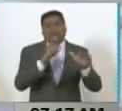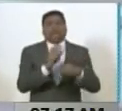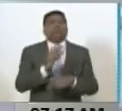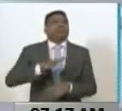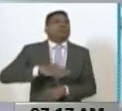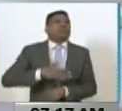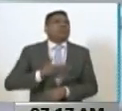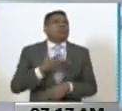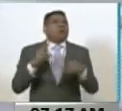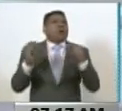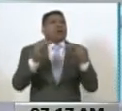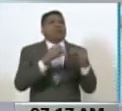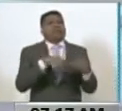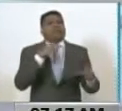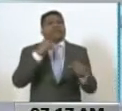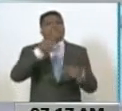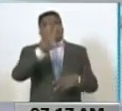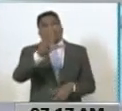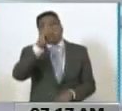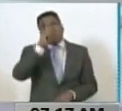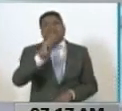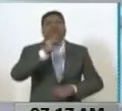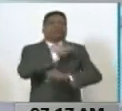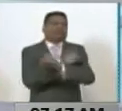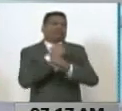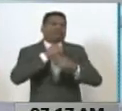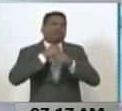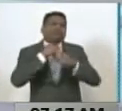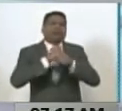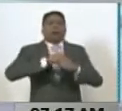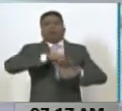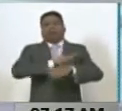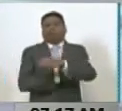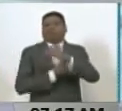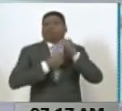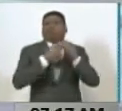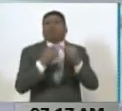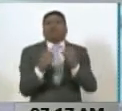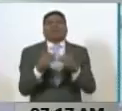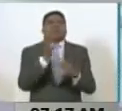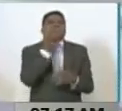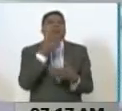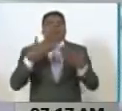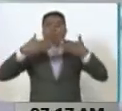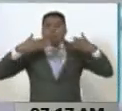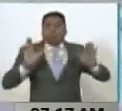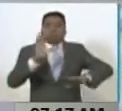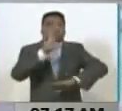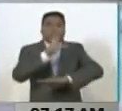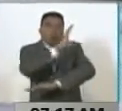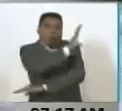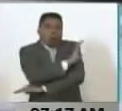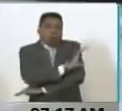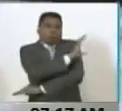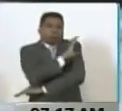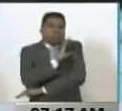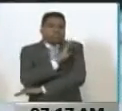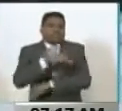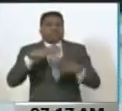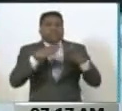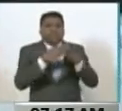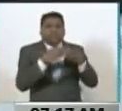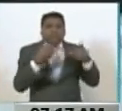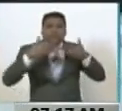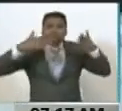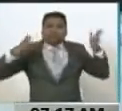3 años, Maigualida, de un trabajo, de un fuerte trabajo. Se han visto la apertura de clínicas veterinarias, se han visto diversas jornadas